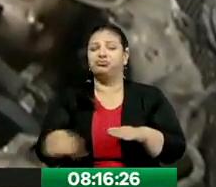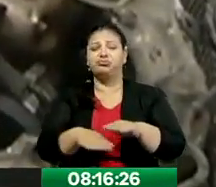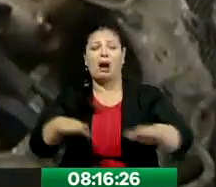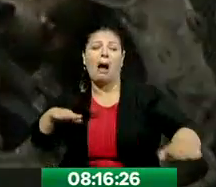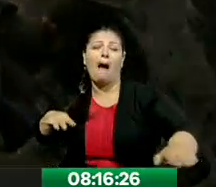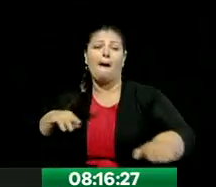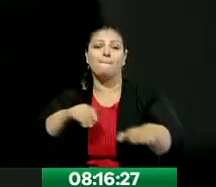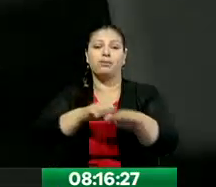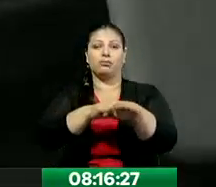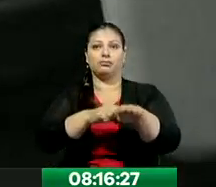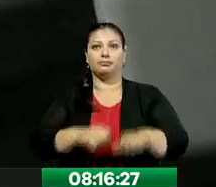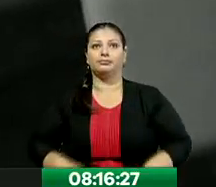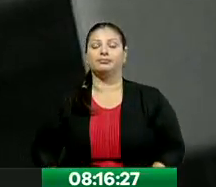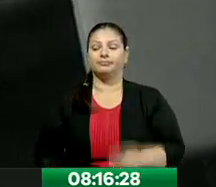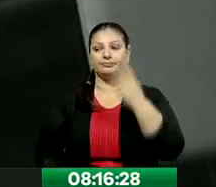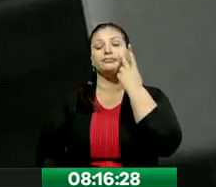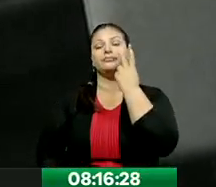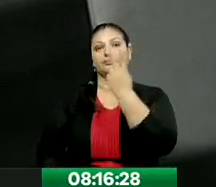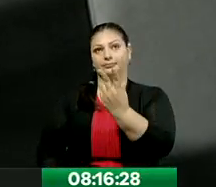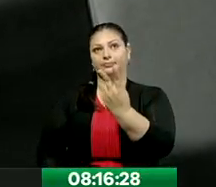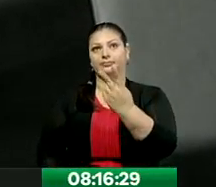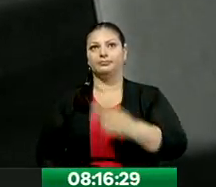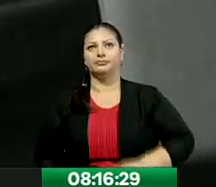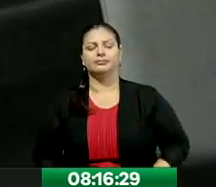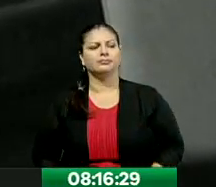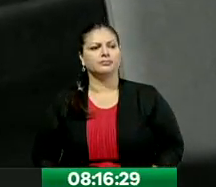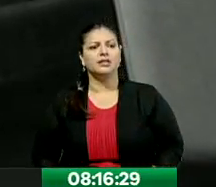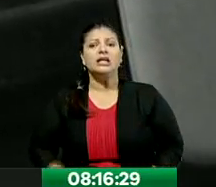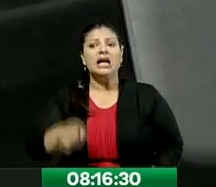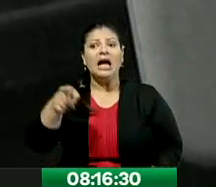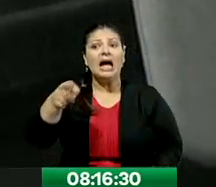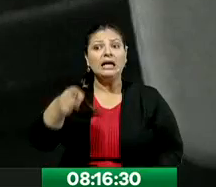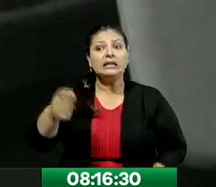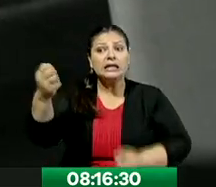infectó exactamente se encuentran botellas de licor